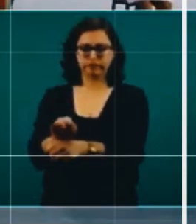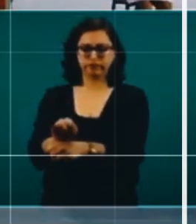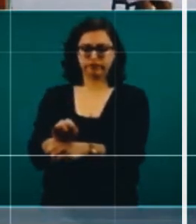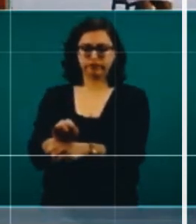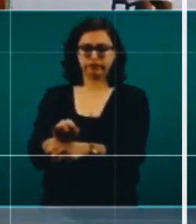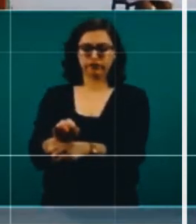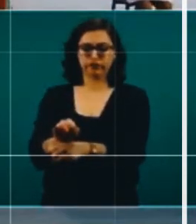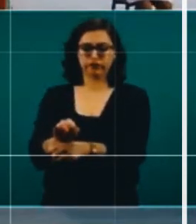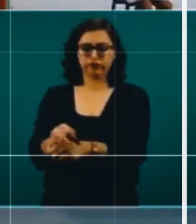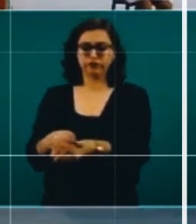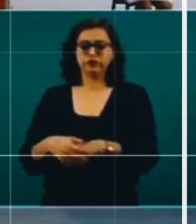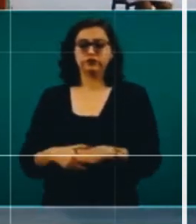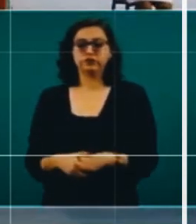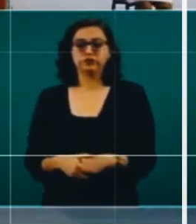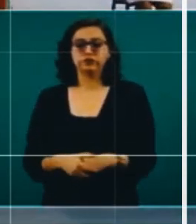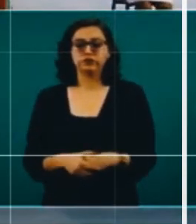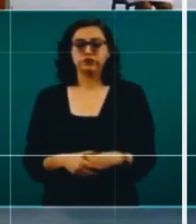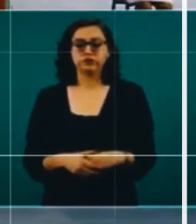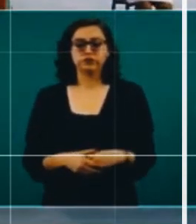no solo